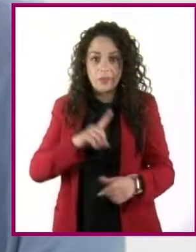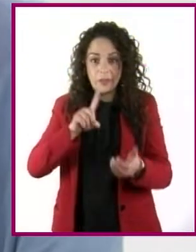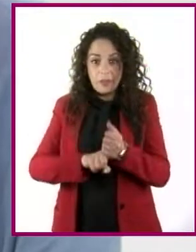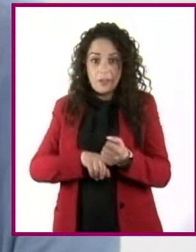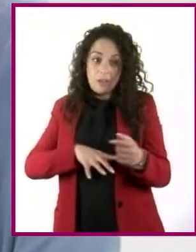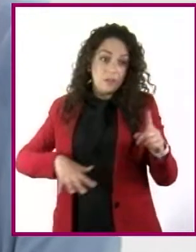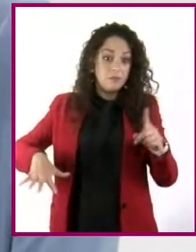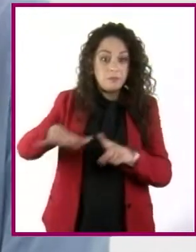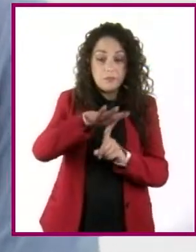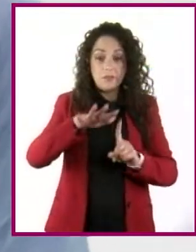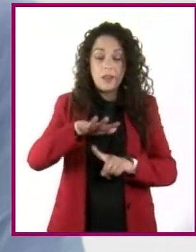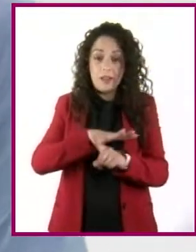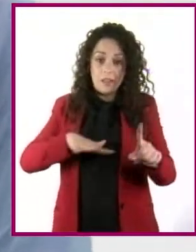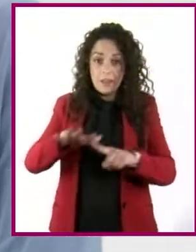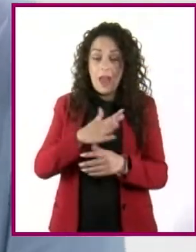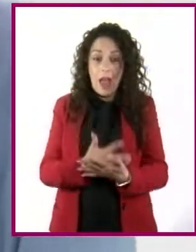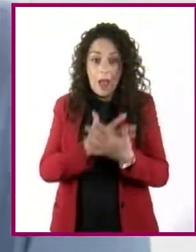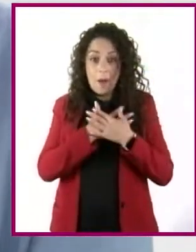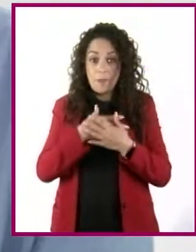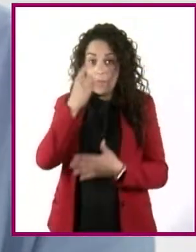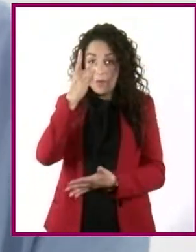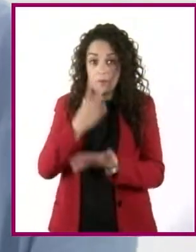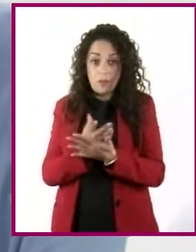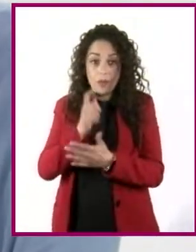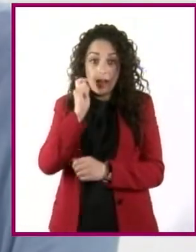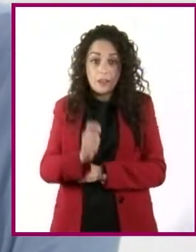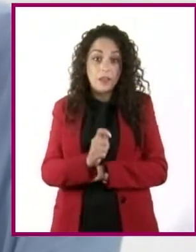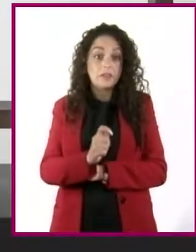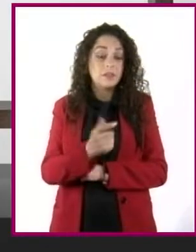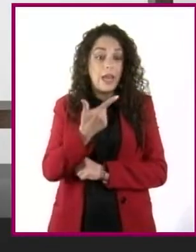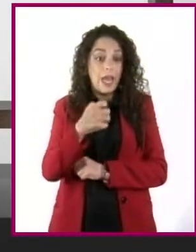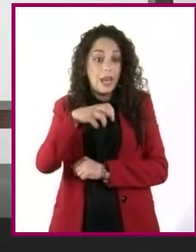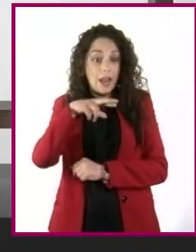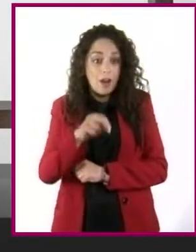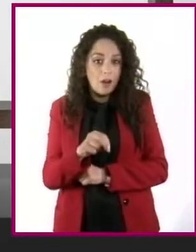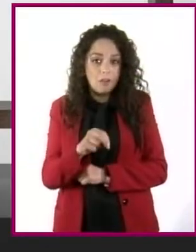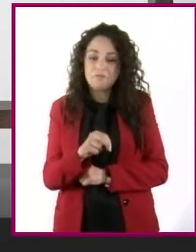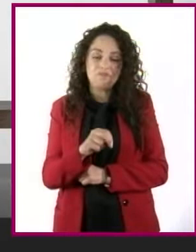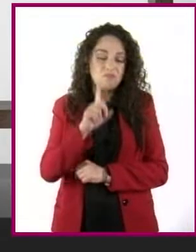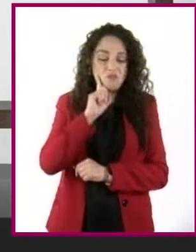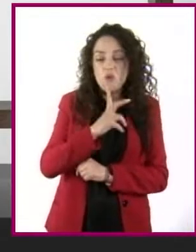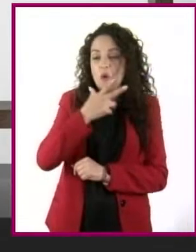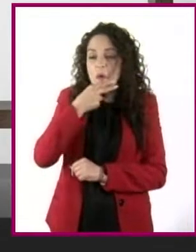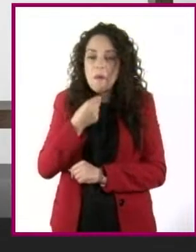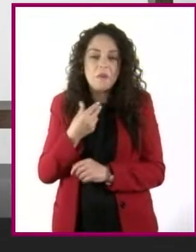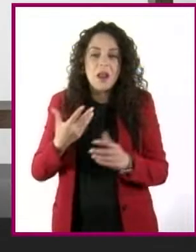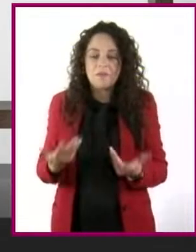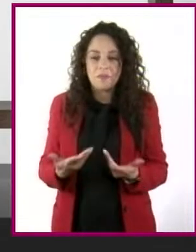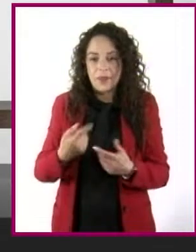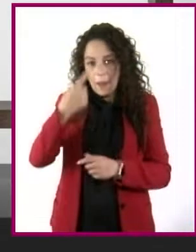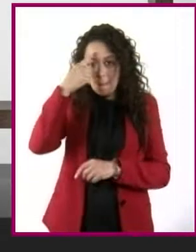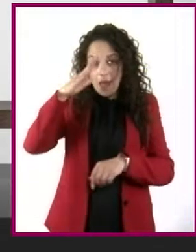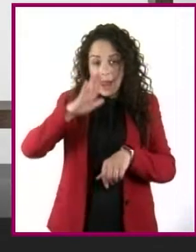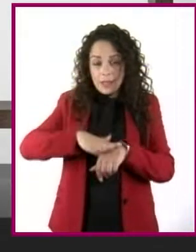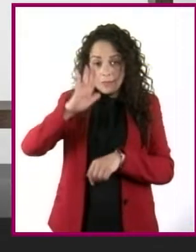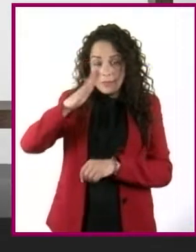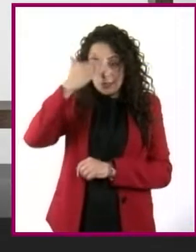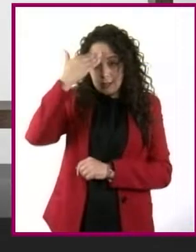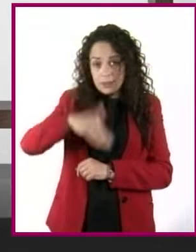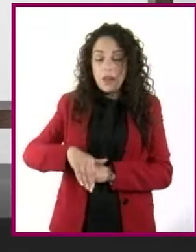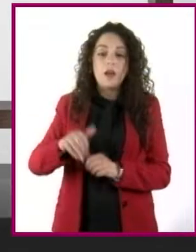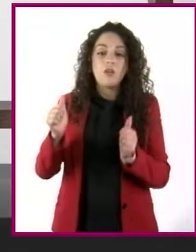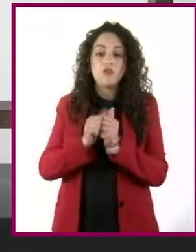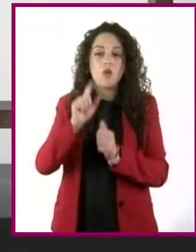la estructura convencional de género, es decir, hombre y mujer. Para saber más, vamos con la doctora en psicología Carolina